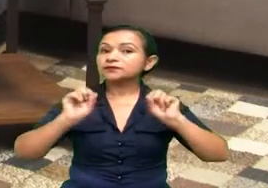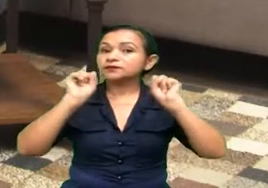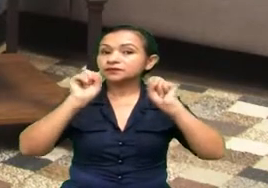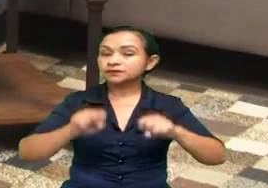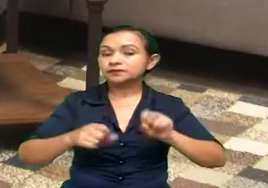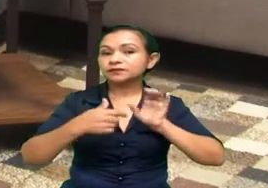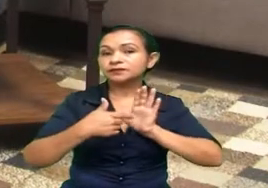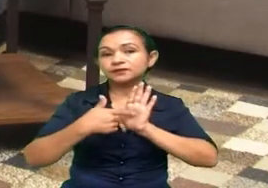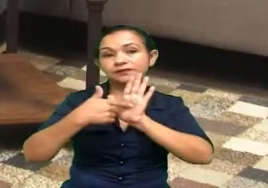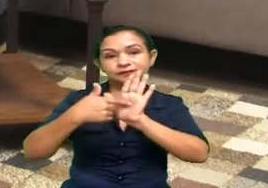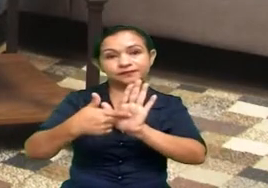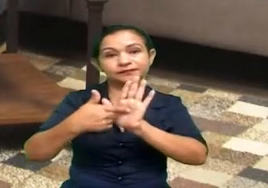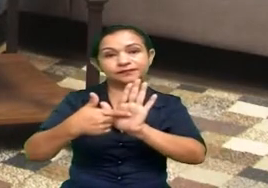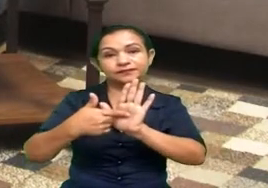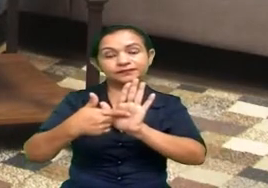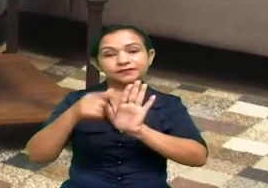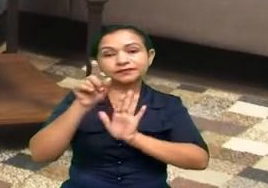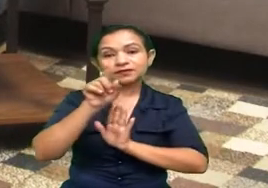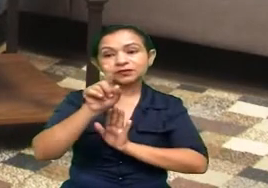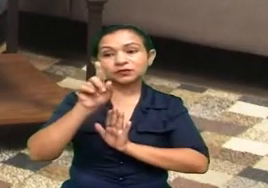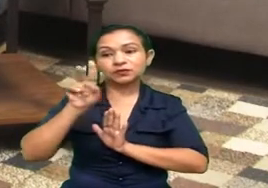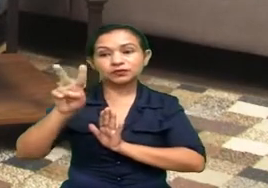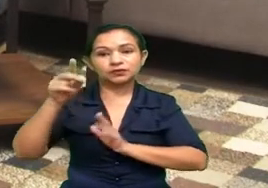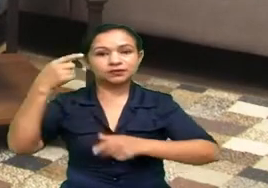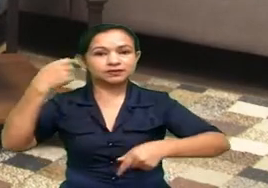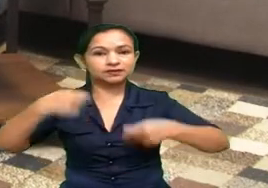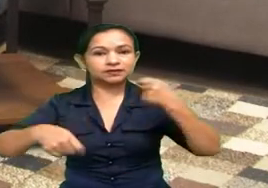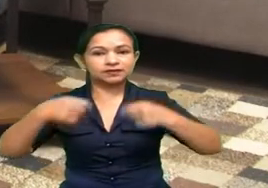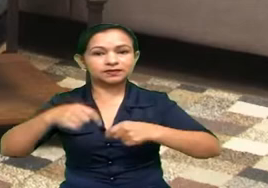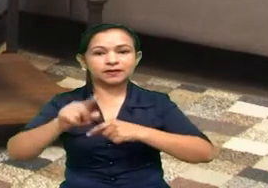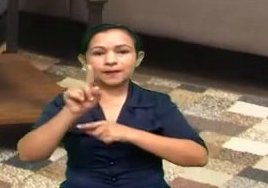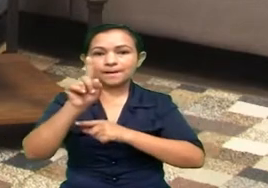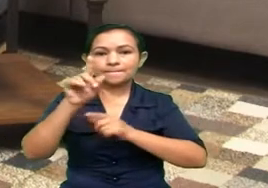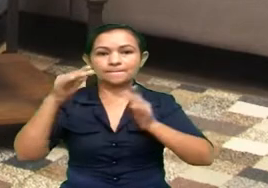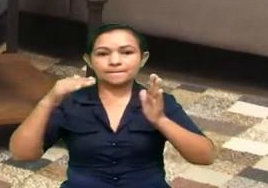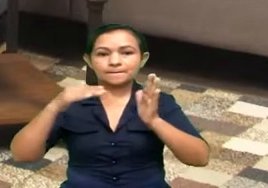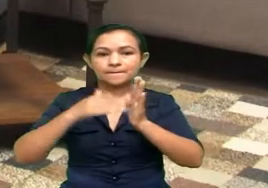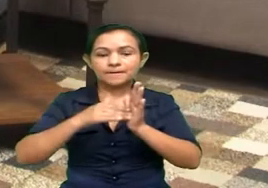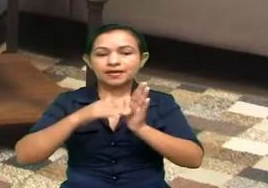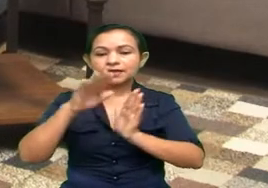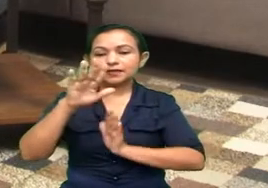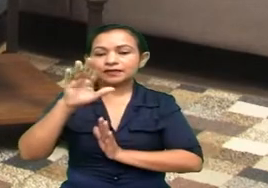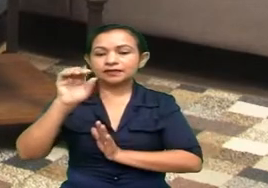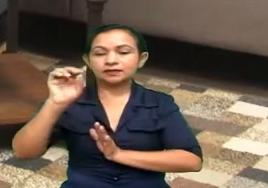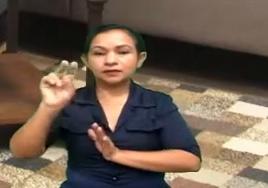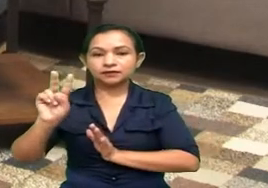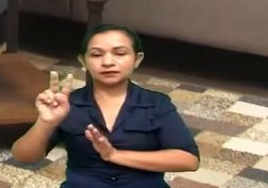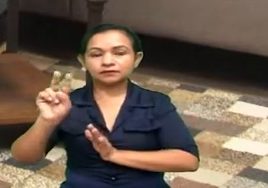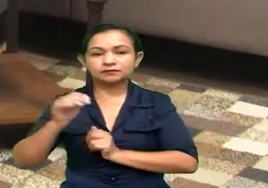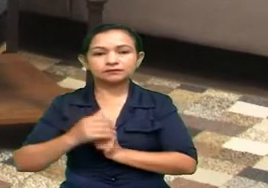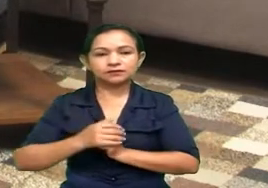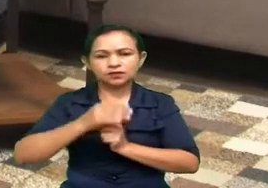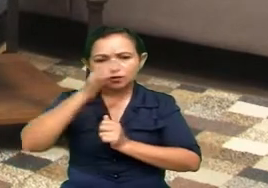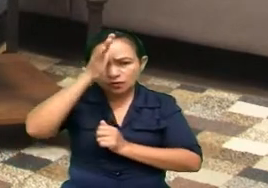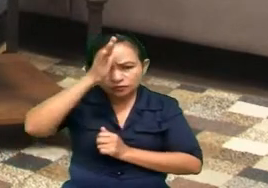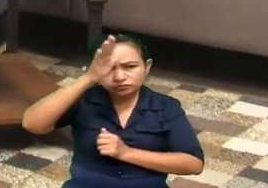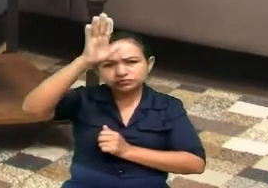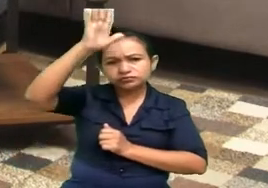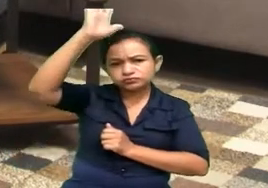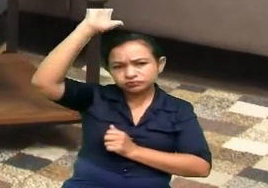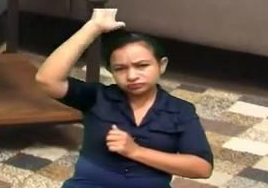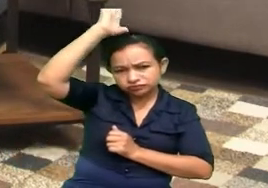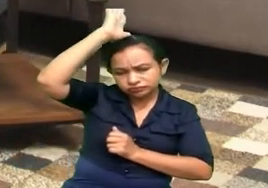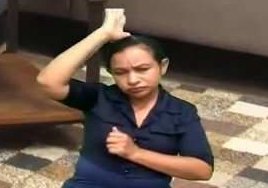por ejemplo, que un 12 de septiembre de 1502, Cristóbal Colón descubre Nicaragua después de